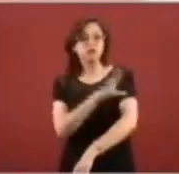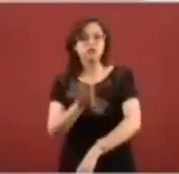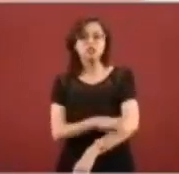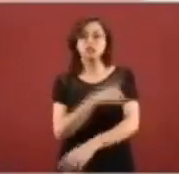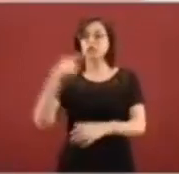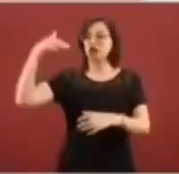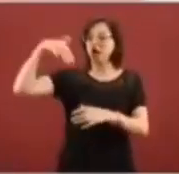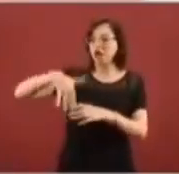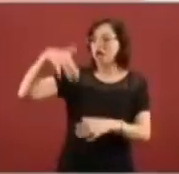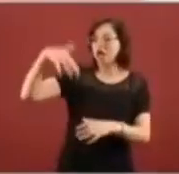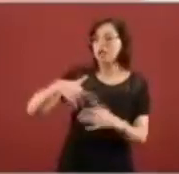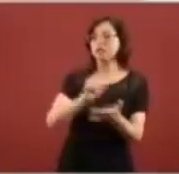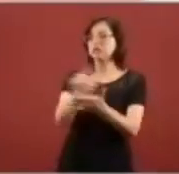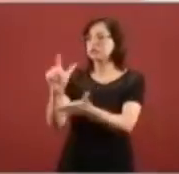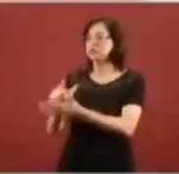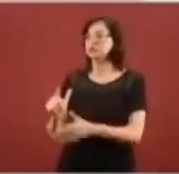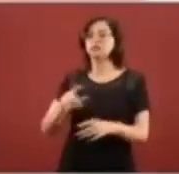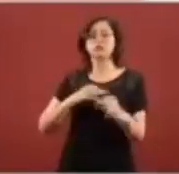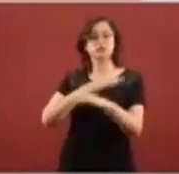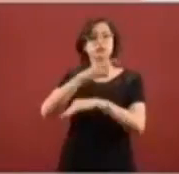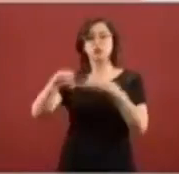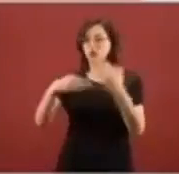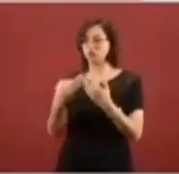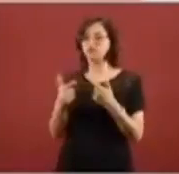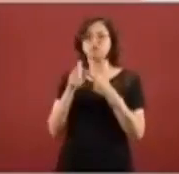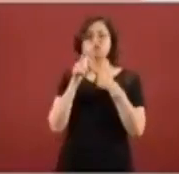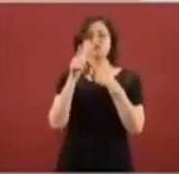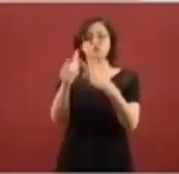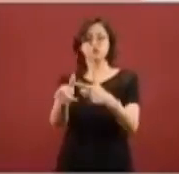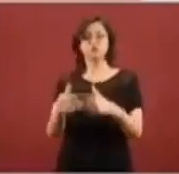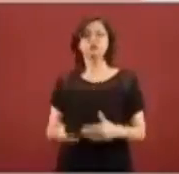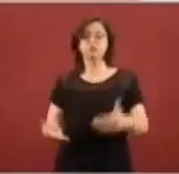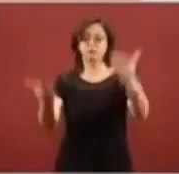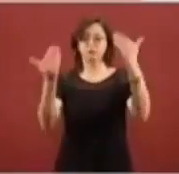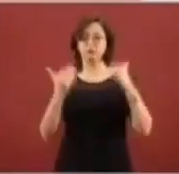drenaje, saneamiento básico, etcétera. La medida 2 es la siguiente.